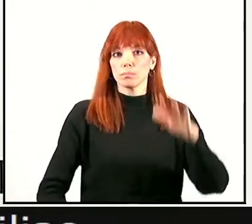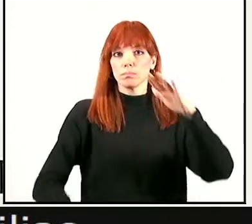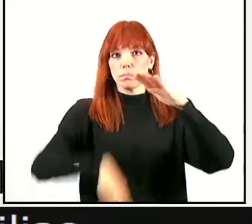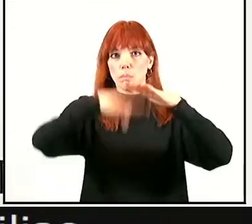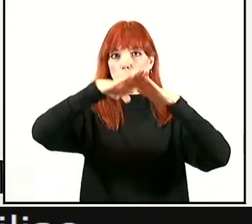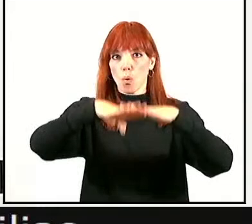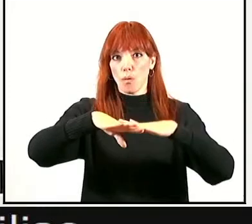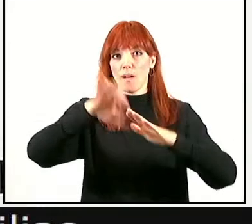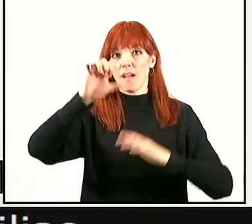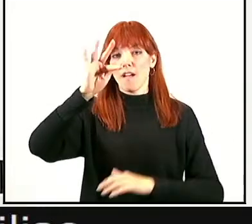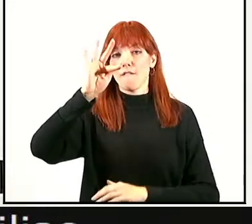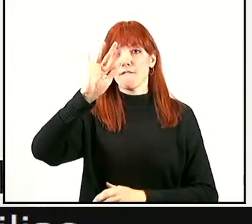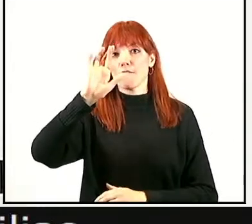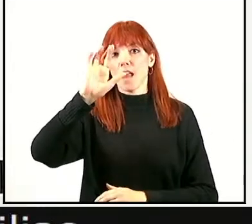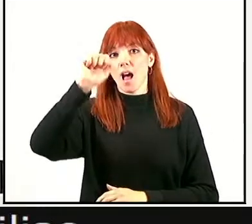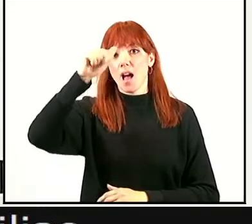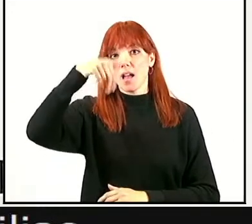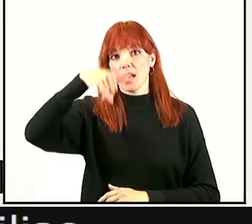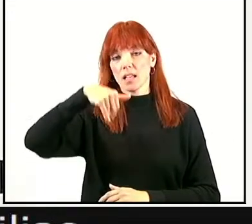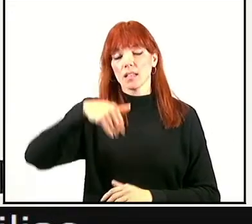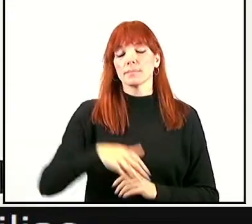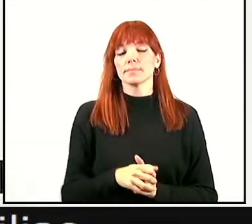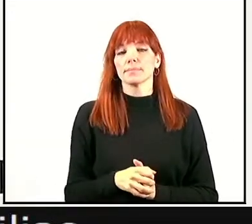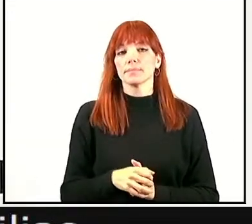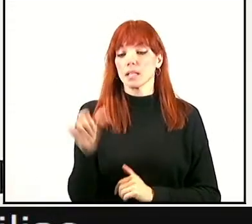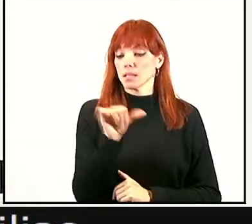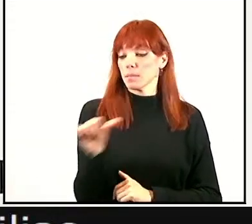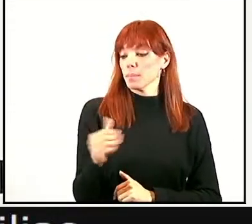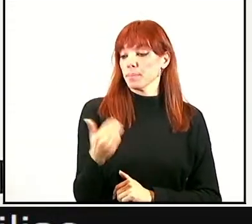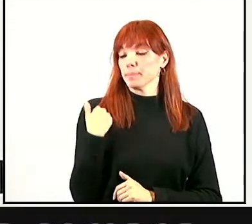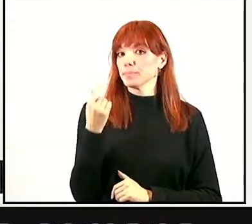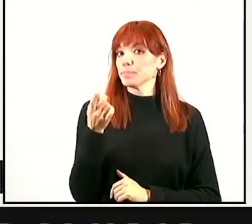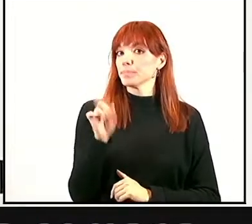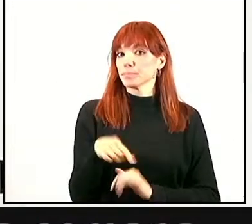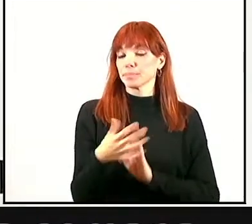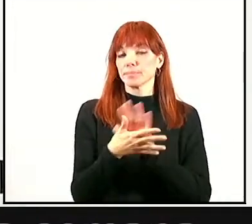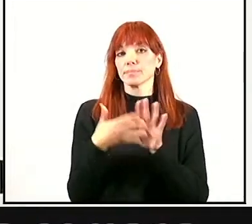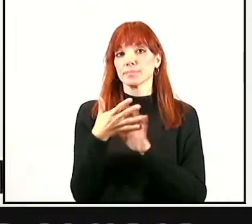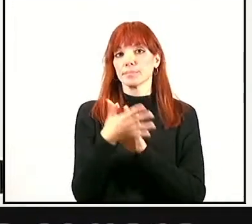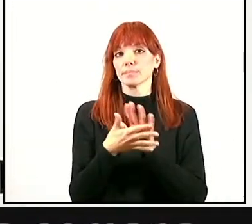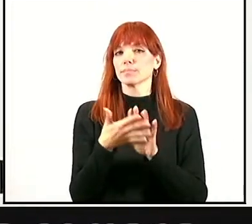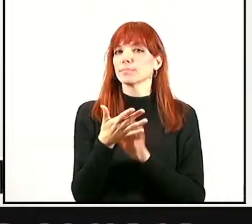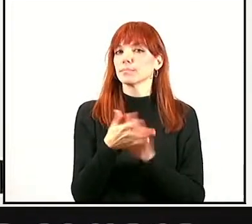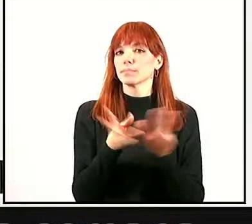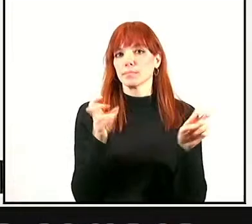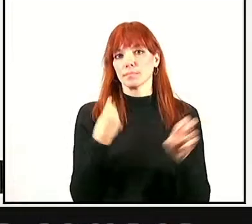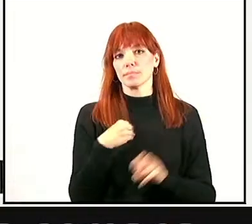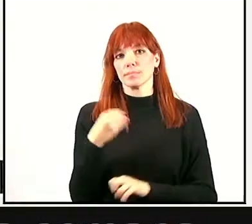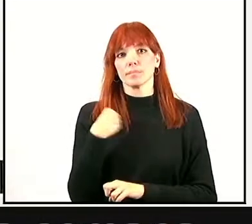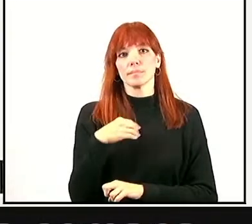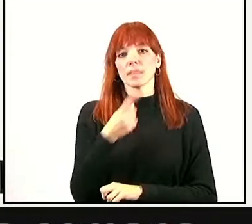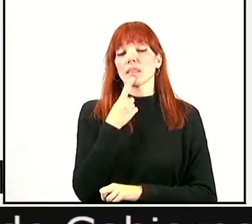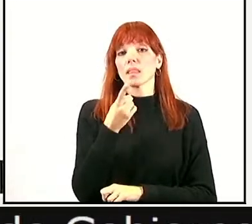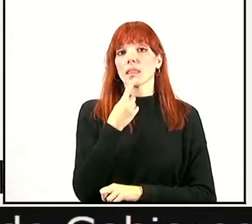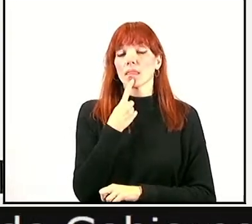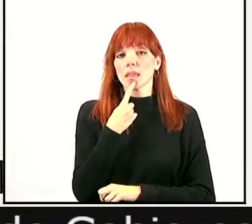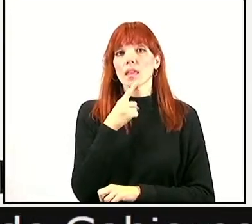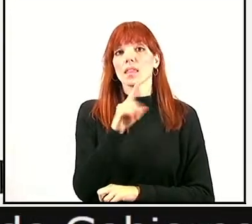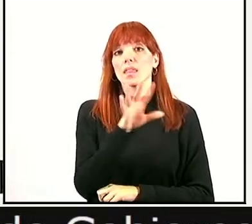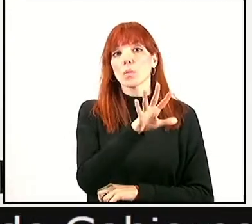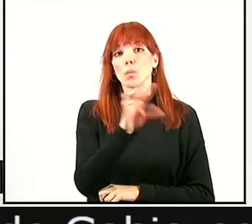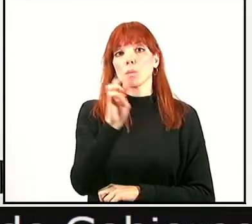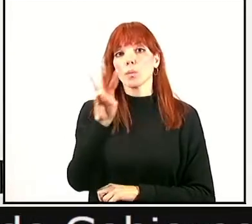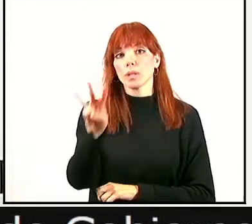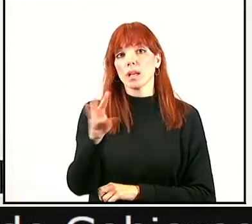del Efraín. La semana pasada hablamos también en este Consejo de Gobierno que se remitió a